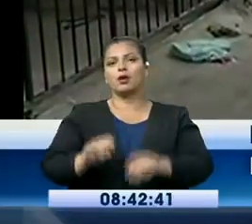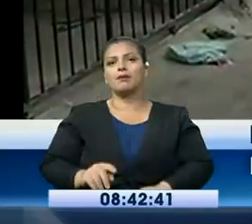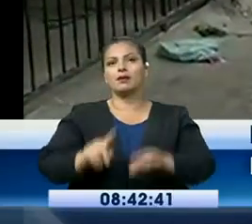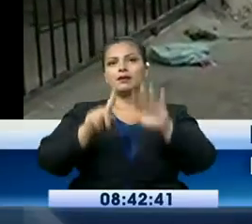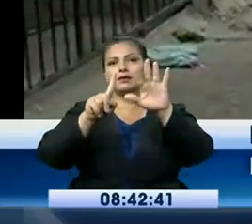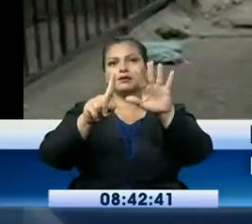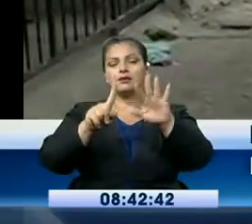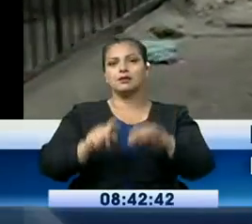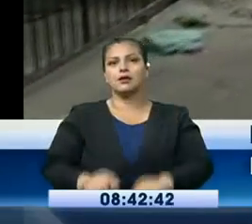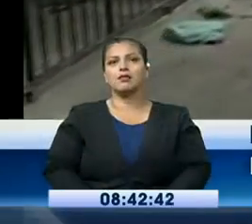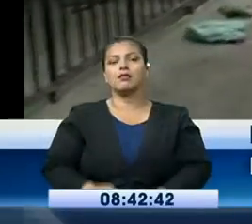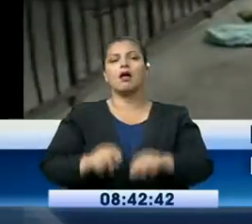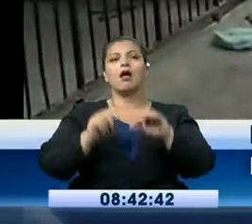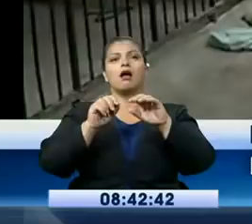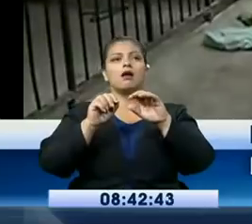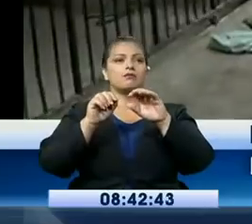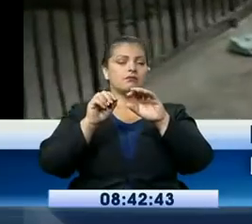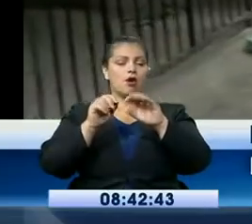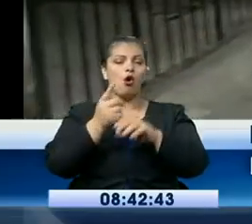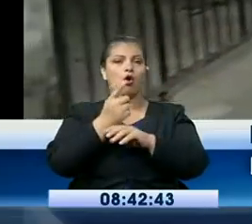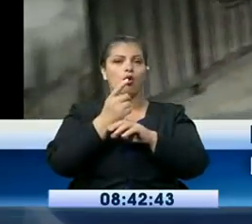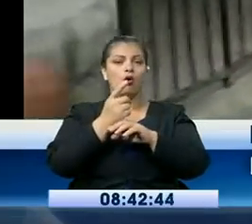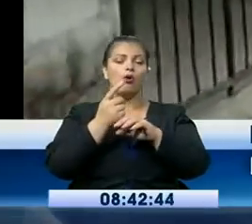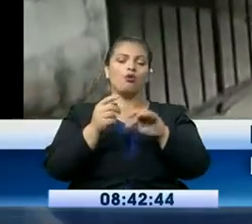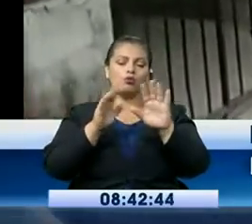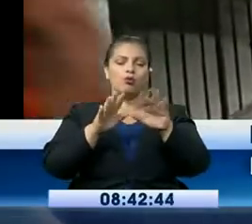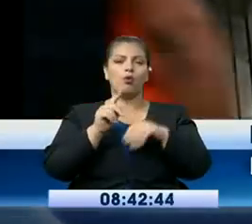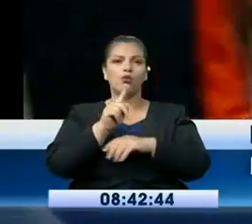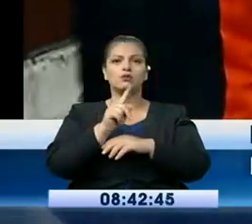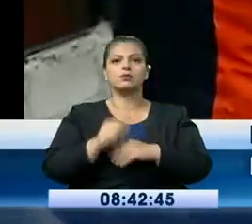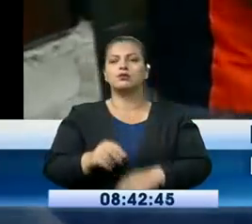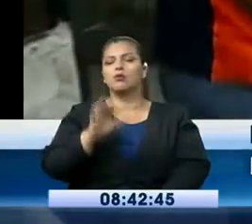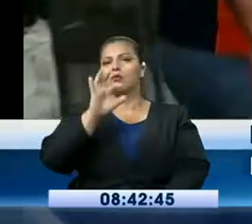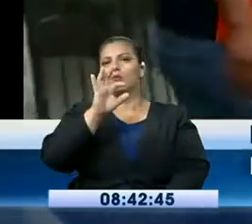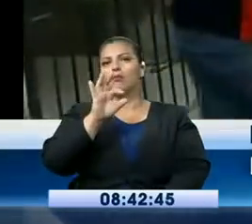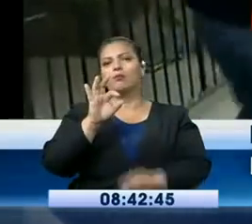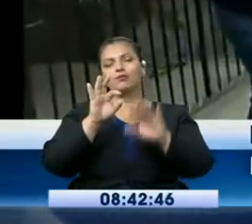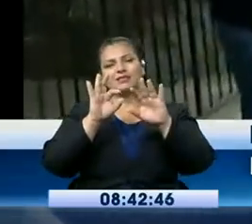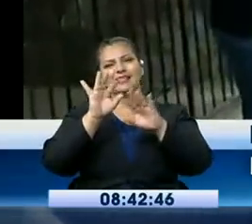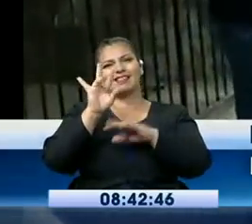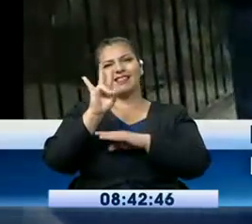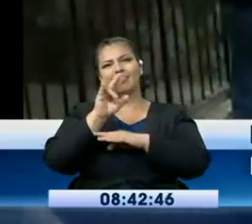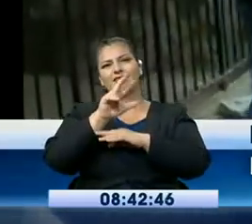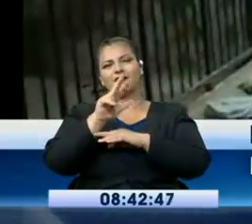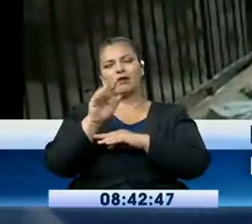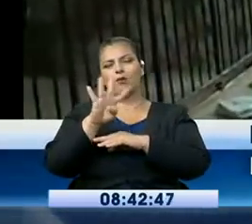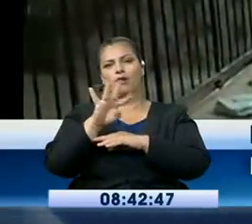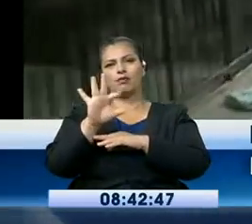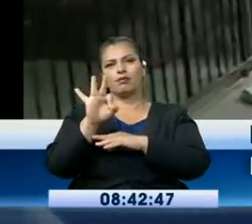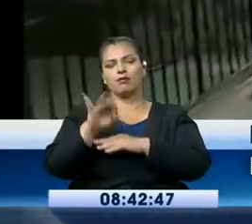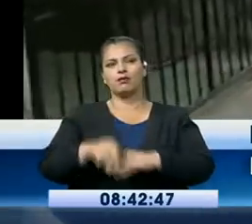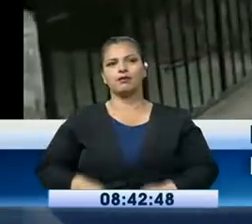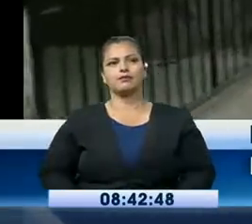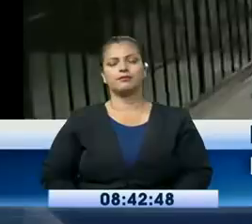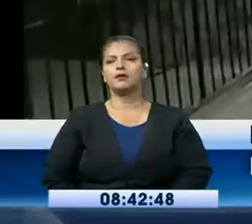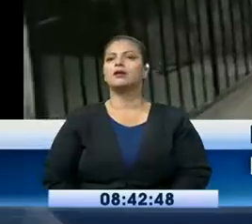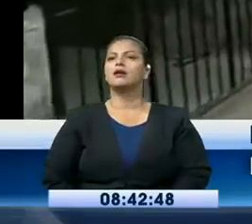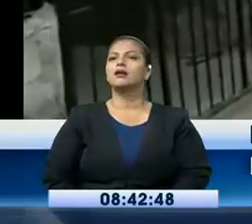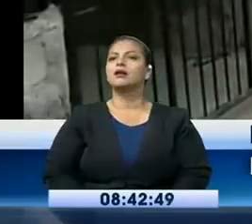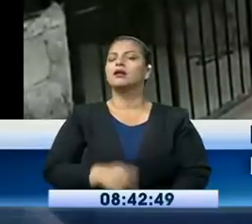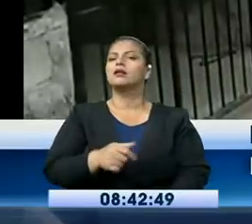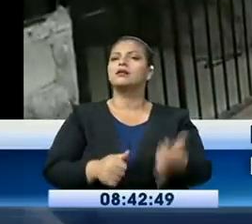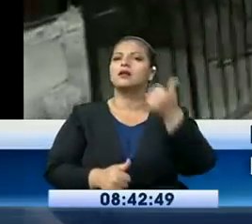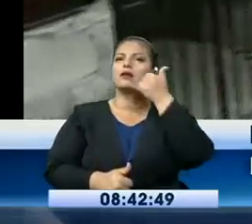11 93 49 me reitera nombre de quien el número lorena orellana